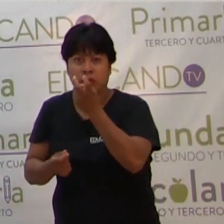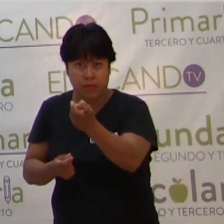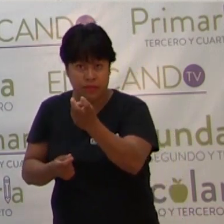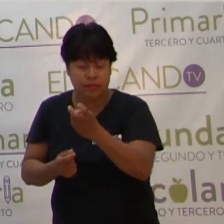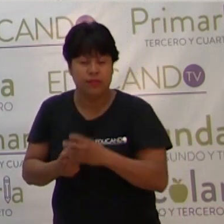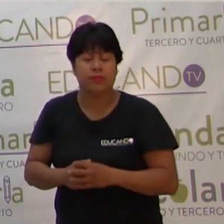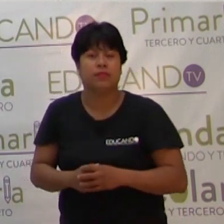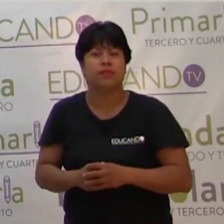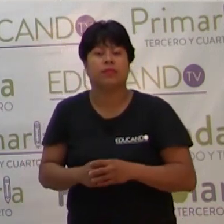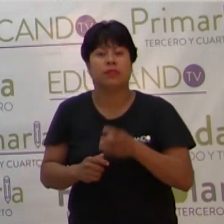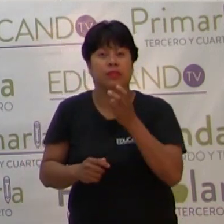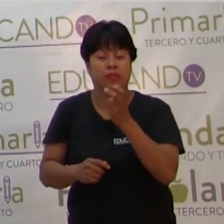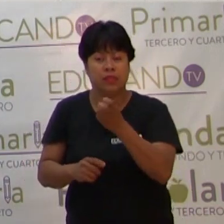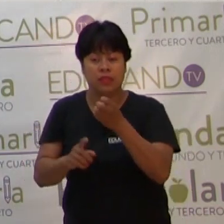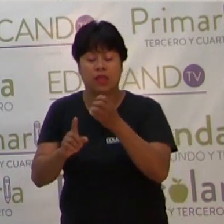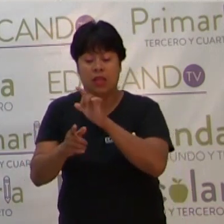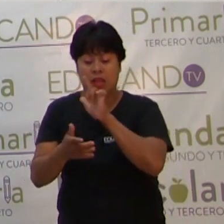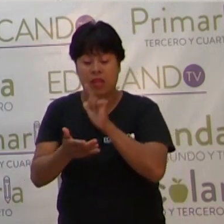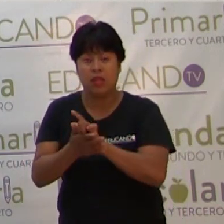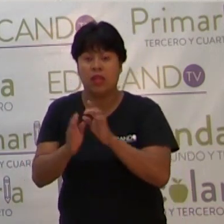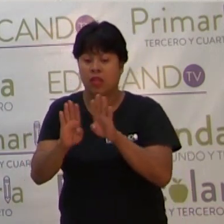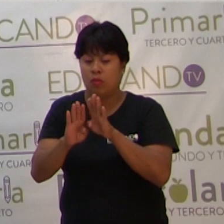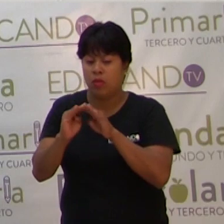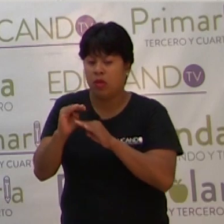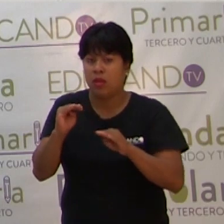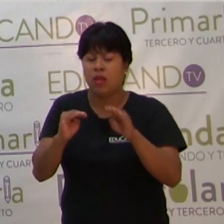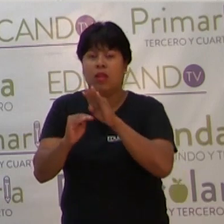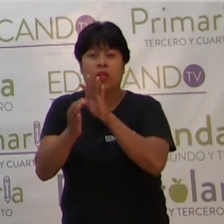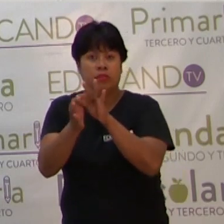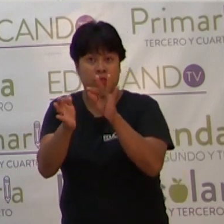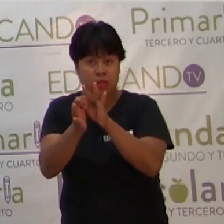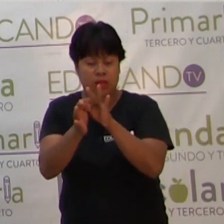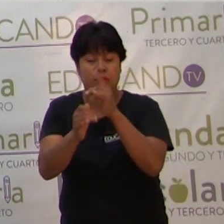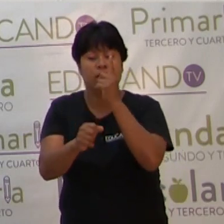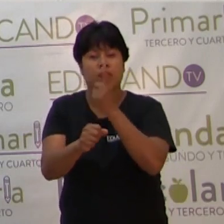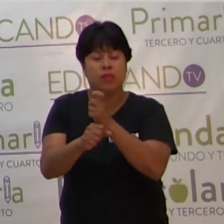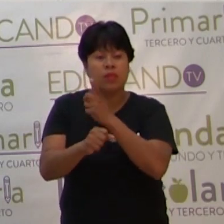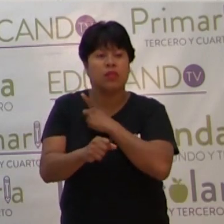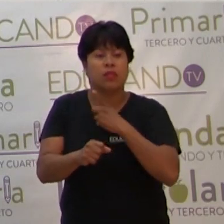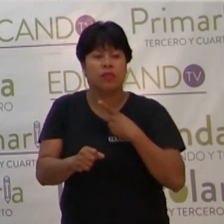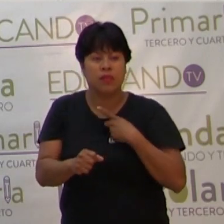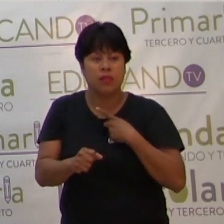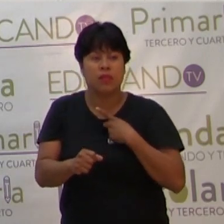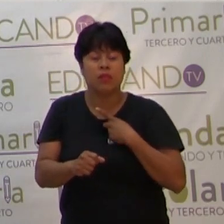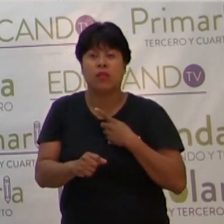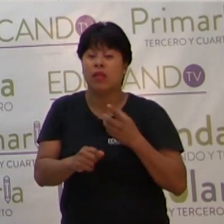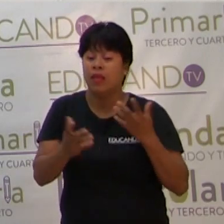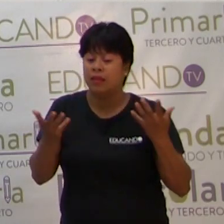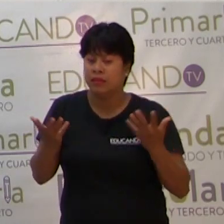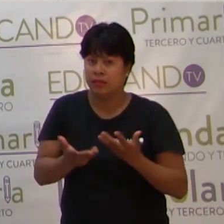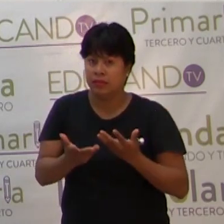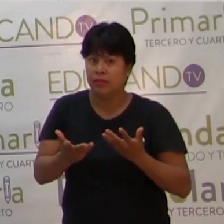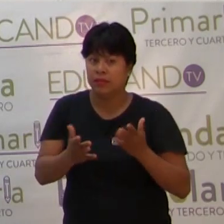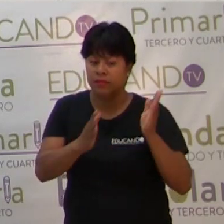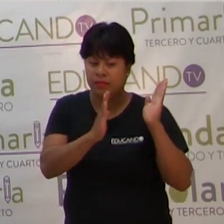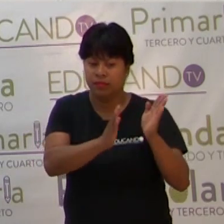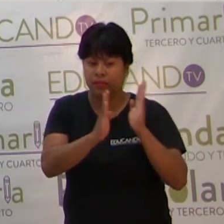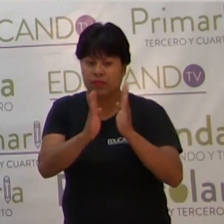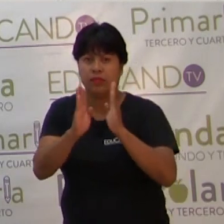operaciones. Y la ley de jerarquía nos explica eso, que primero tendrían que hacerse